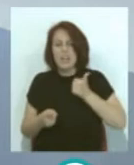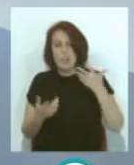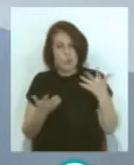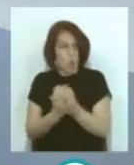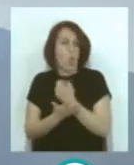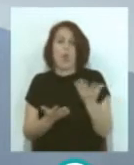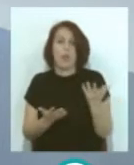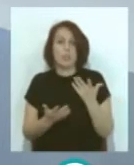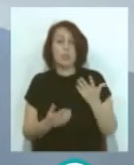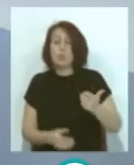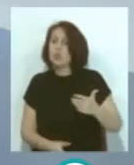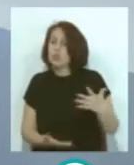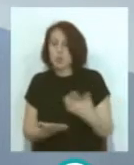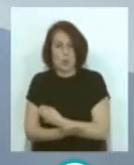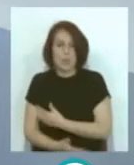hacen. A todas.